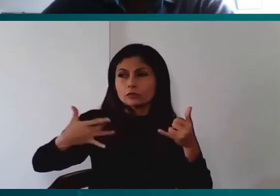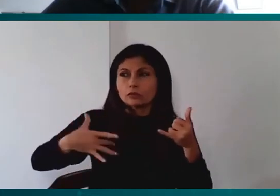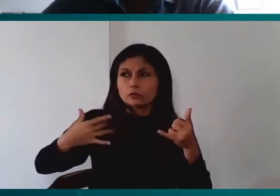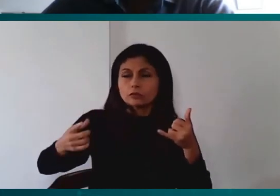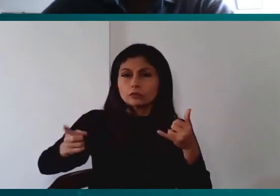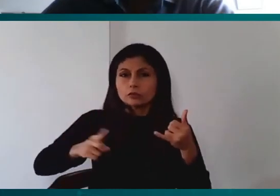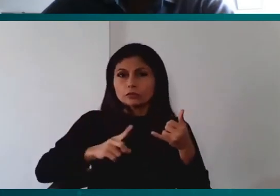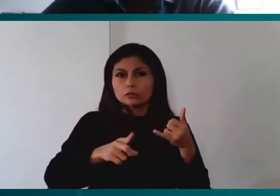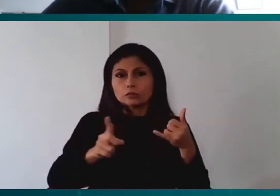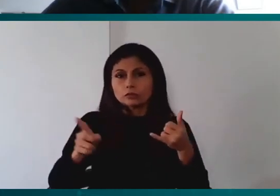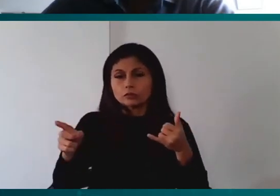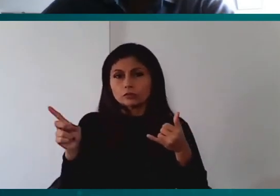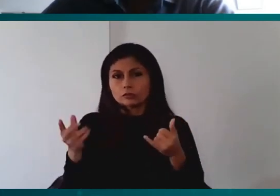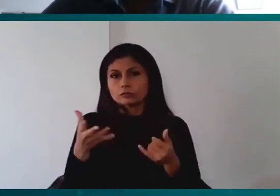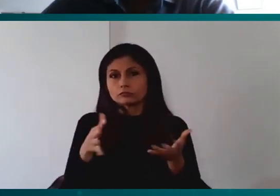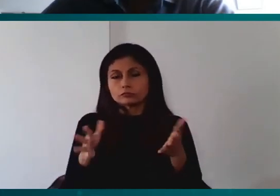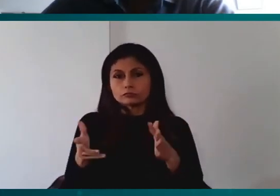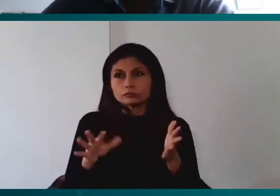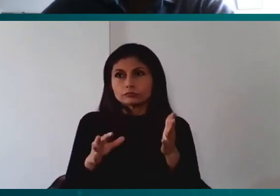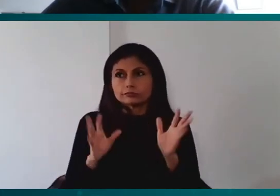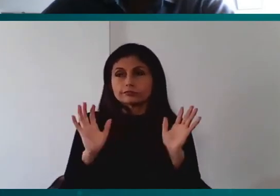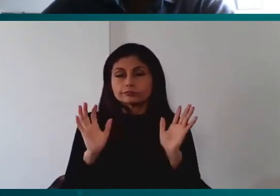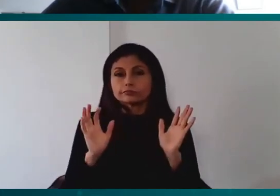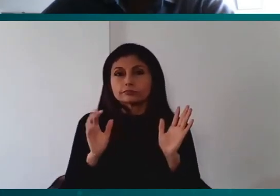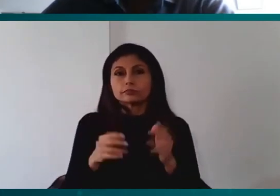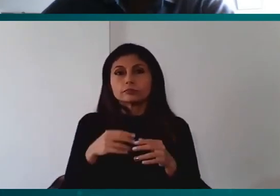y precisamente el plan es